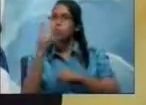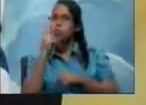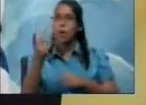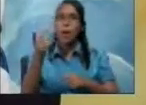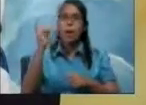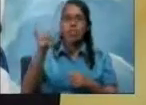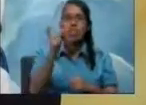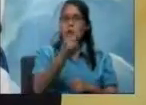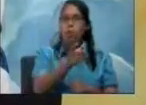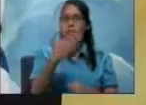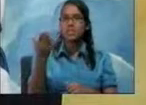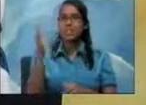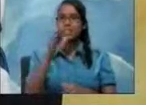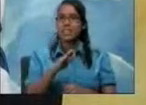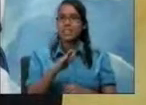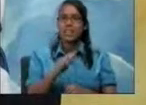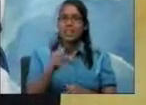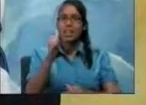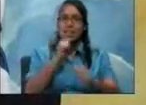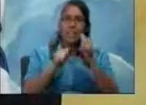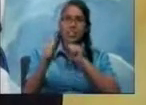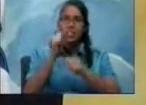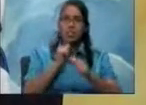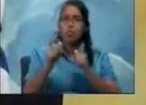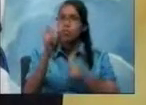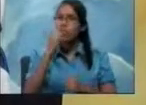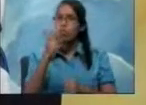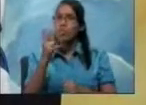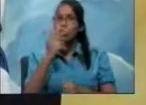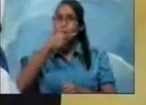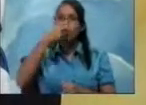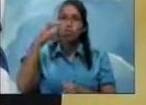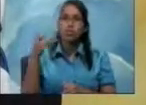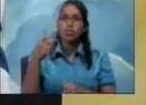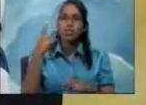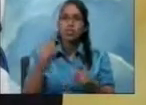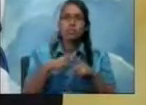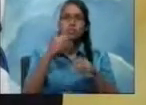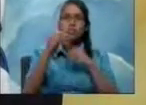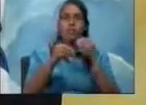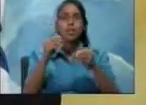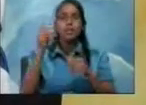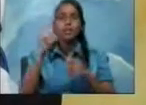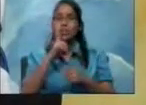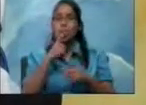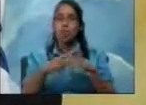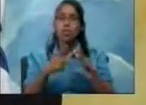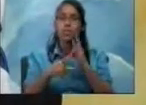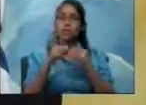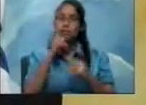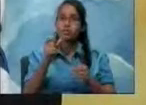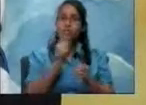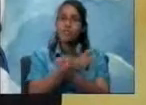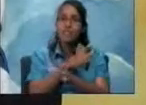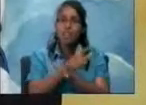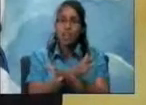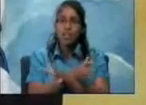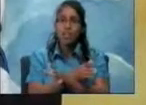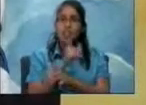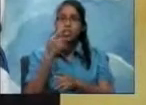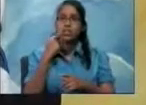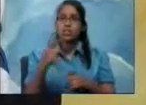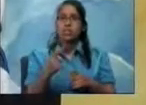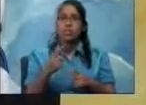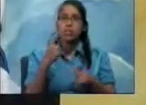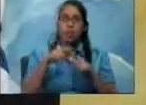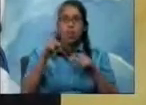personas que andan en el hurto que andan fumando droga y que andan por allí haciendo lo malo en adulterio y fornicación y usted dice pero es ellos lo